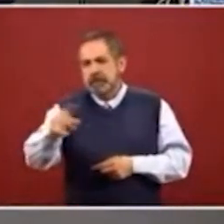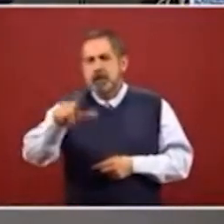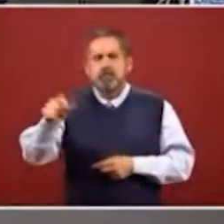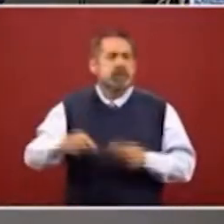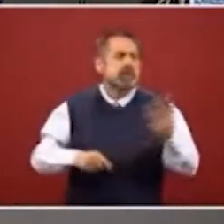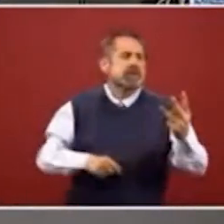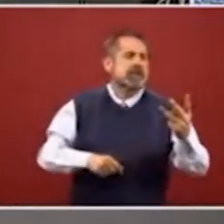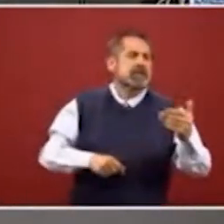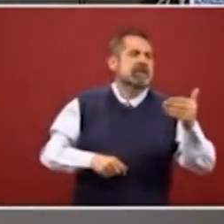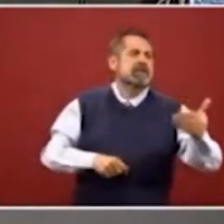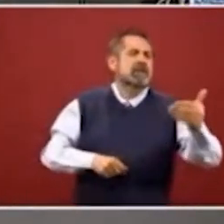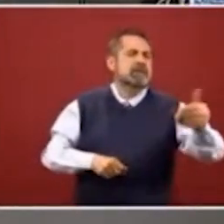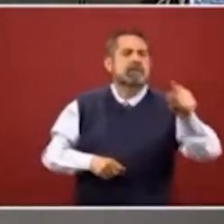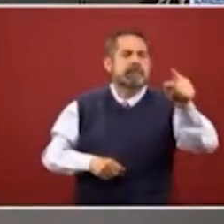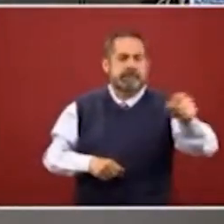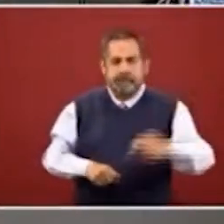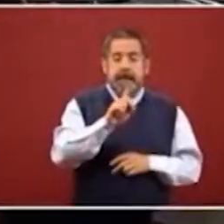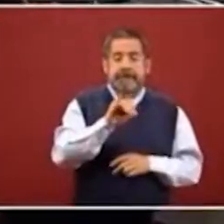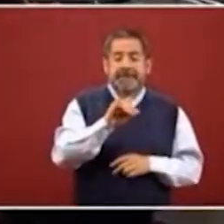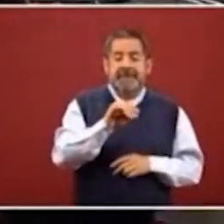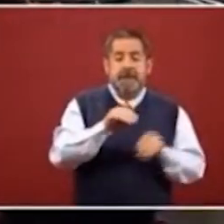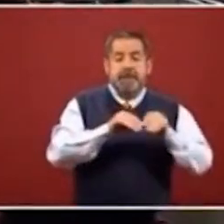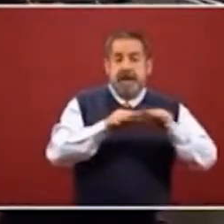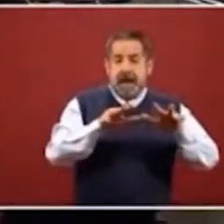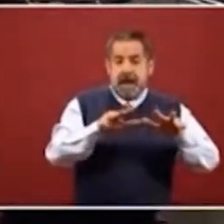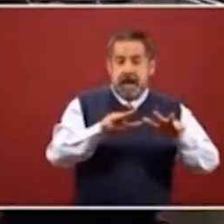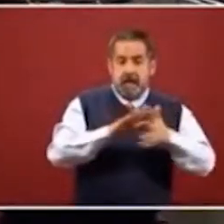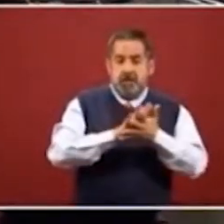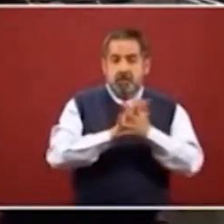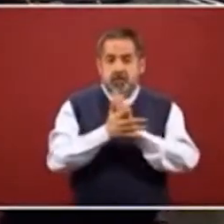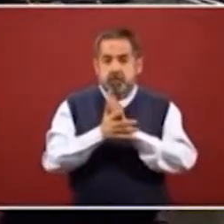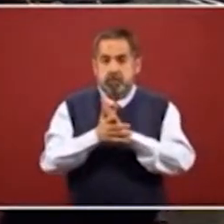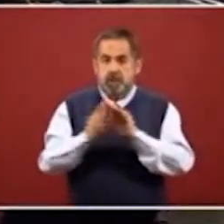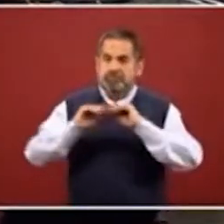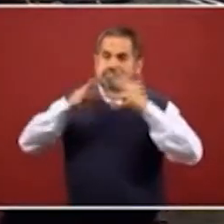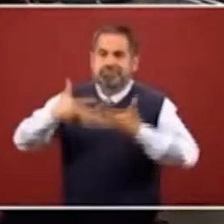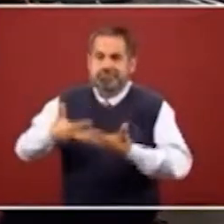positivos en todo el país. Mega Noticias, Jorge Espejel.